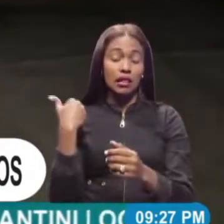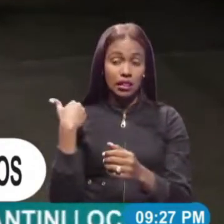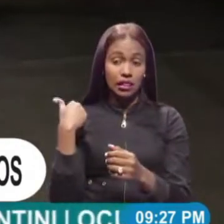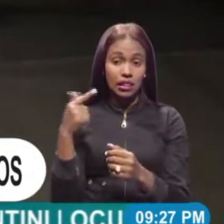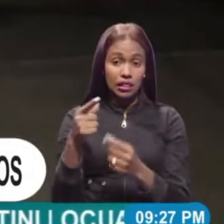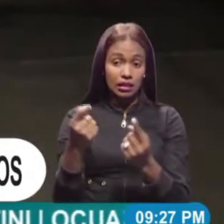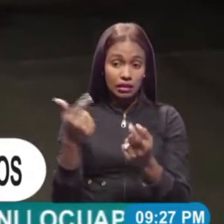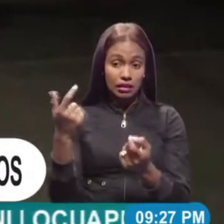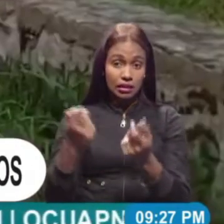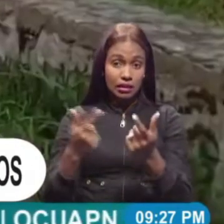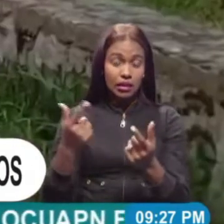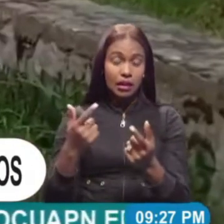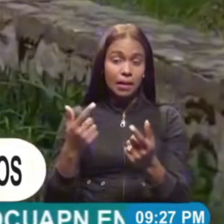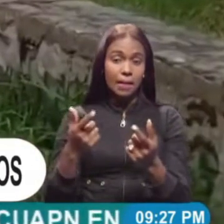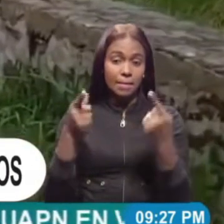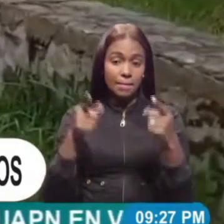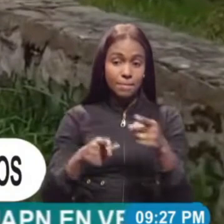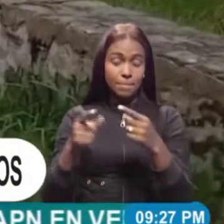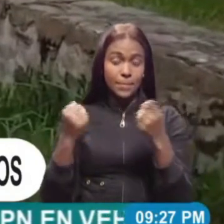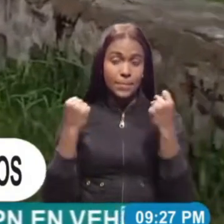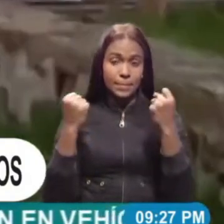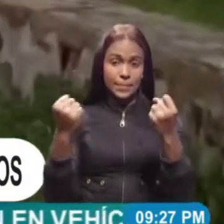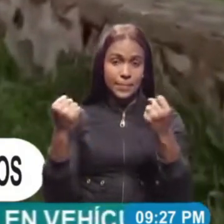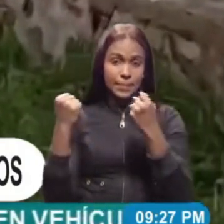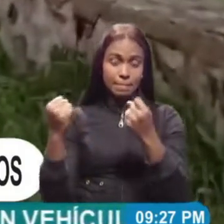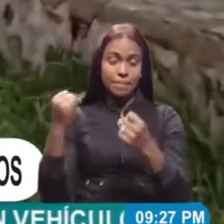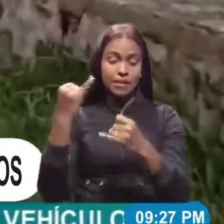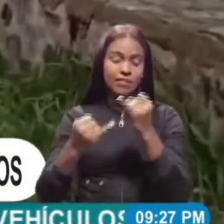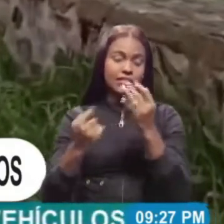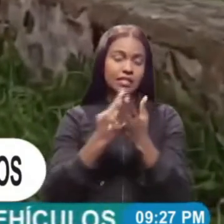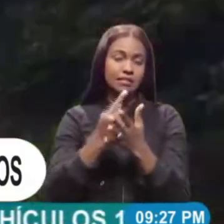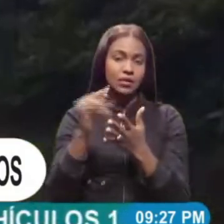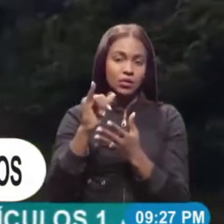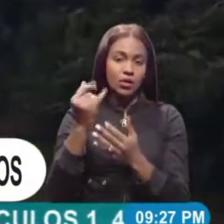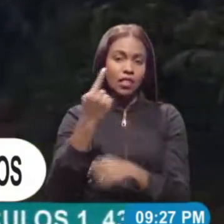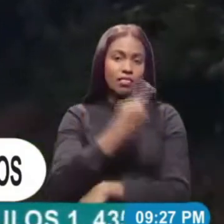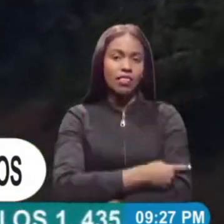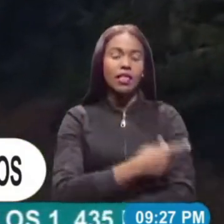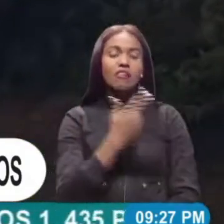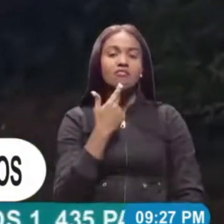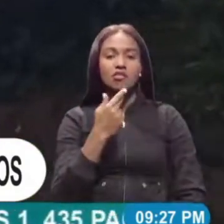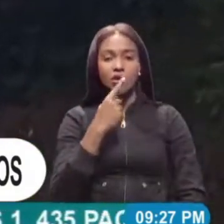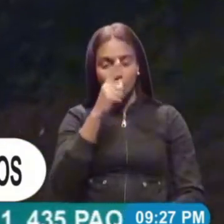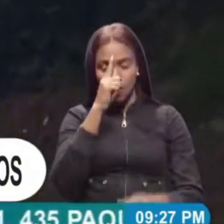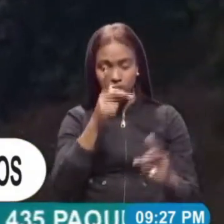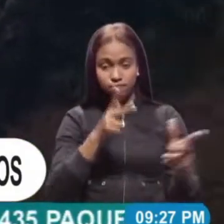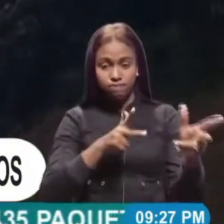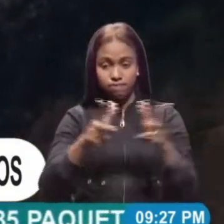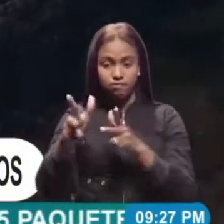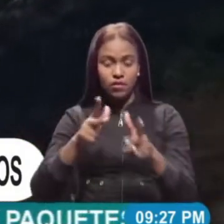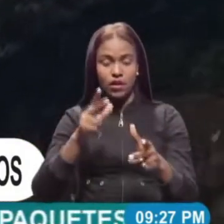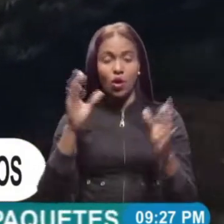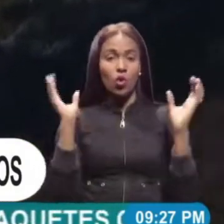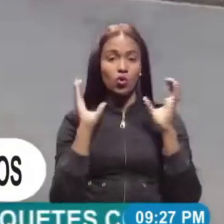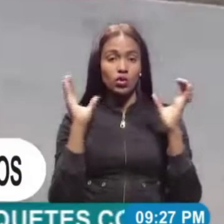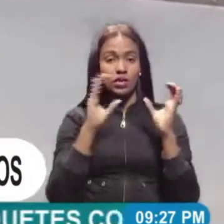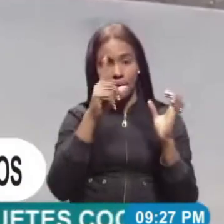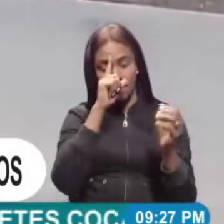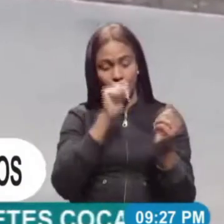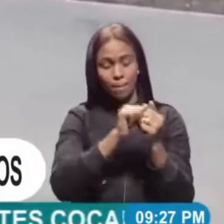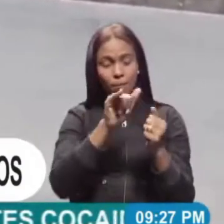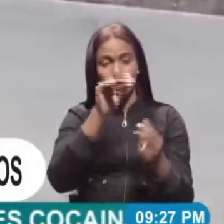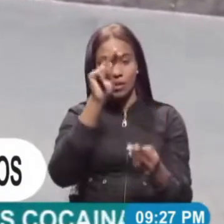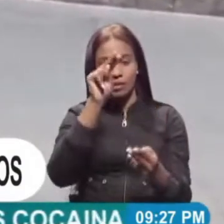eliminar el flujo de patanas y vehículos pesados los fines de semana y días feriados por la carretera Casabito-Constanza para así reducir